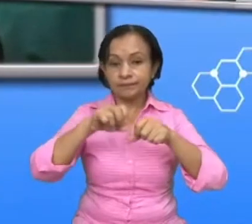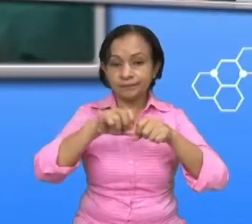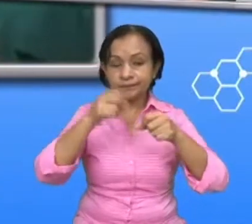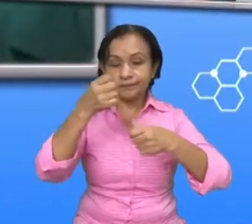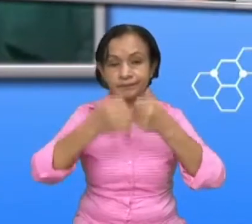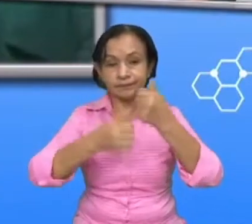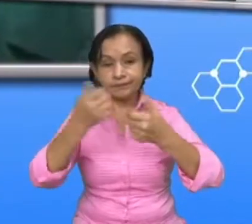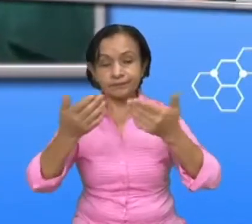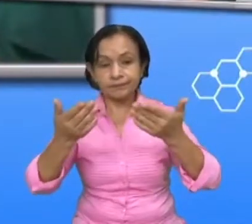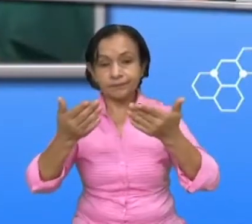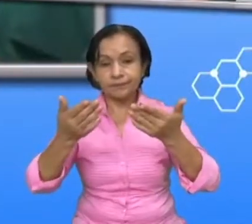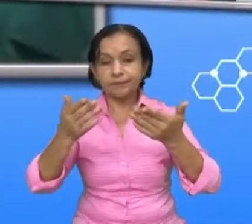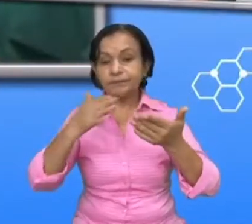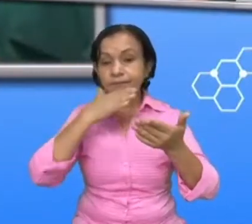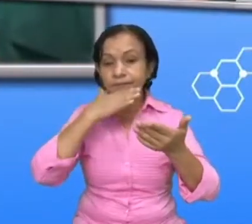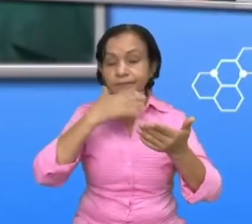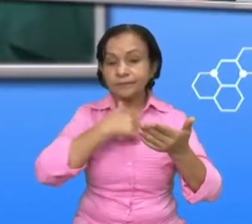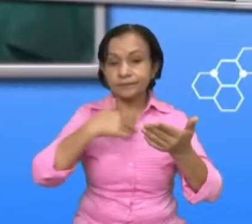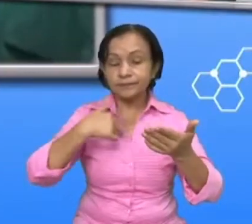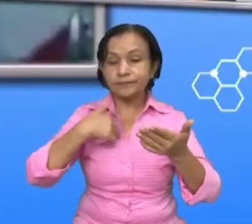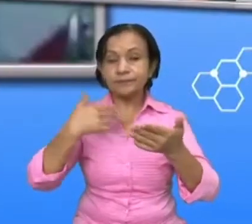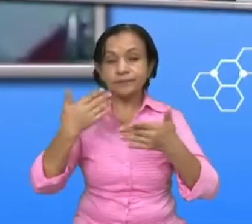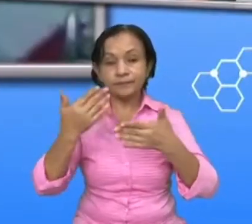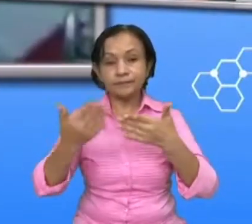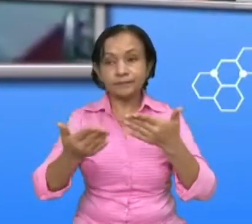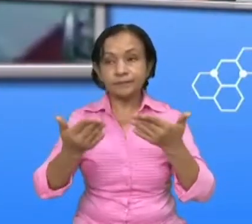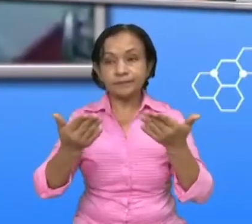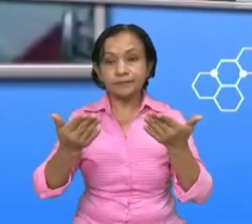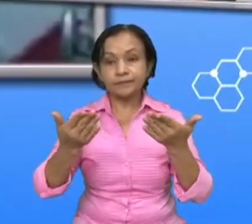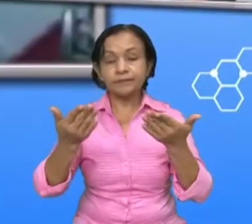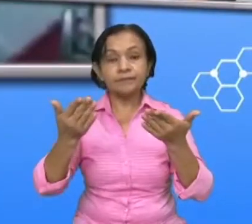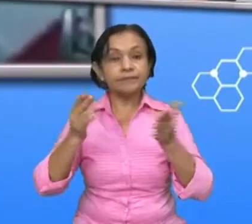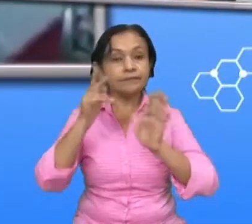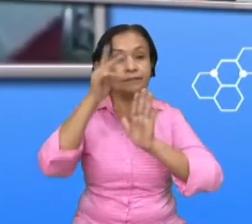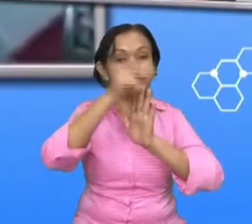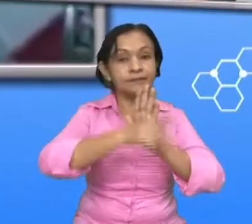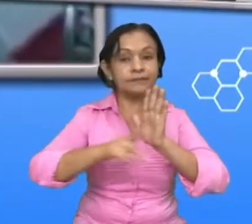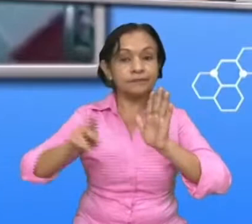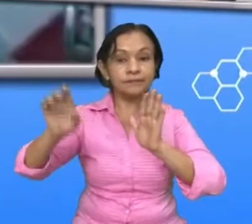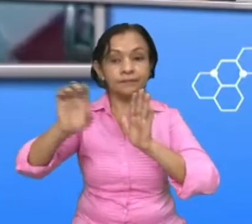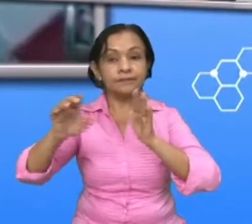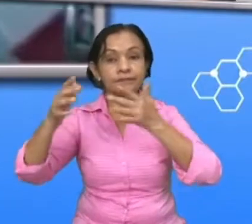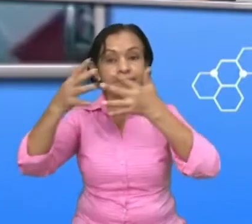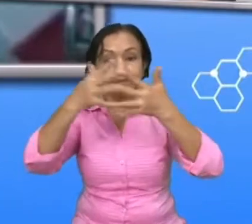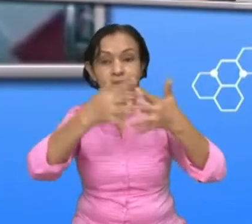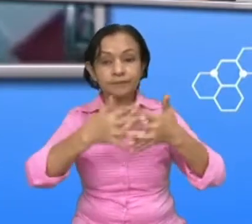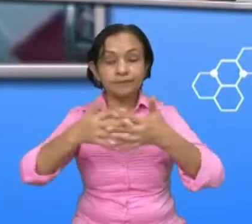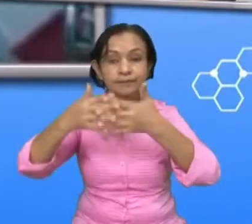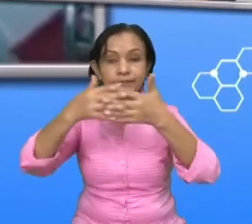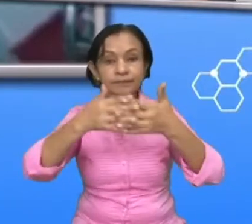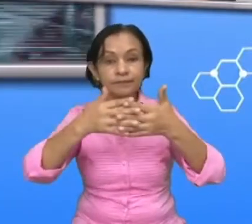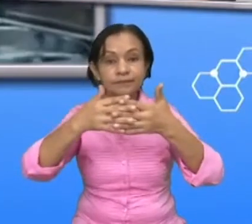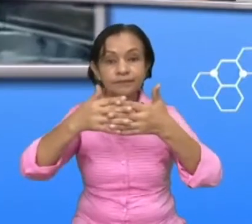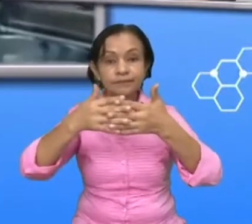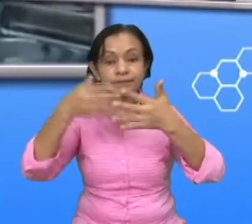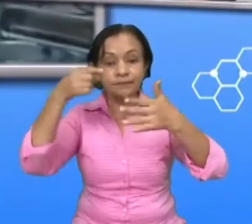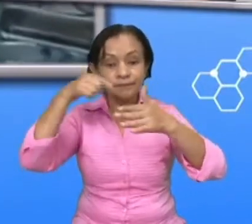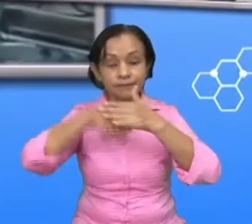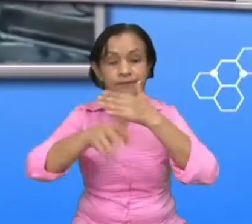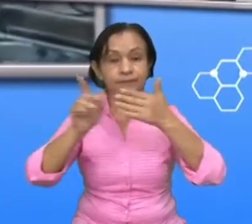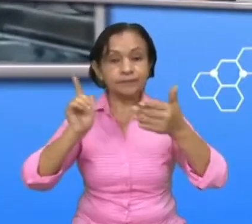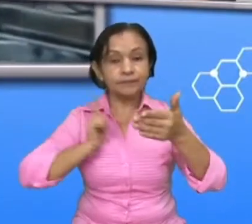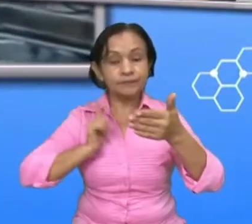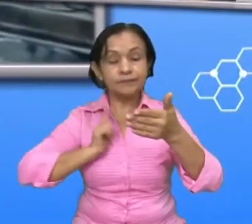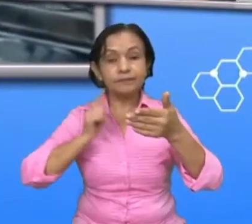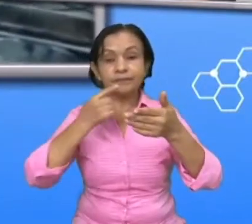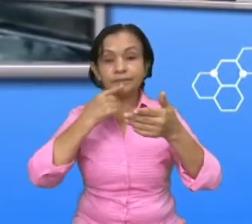defecto, menos datos de complicaciones tardías. En los países europeos y en Estados Unidos, la meta o el tiempo